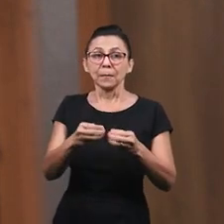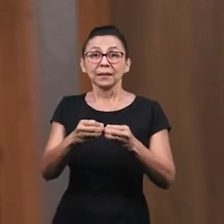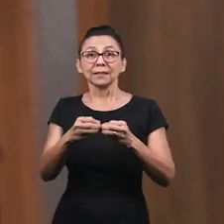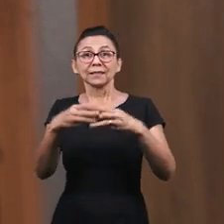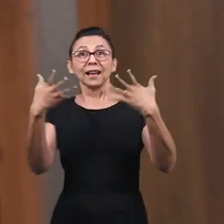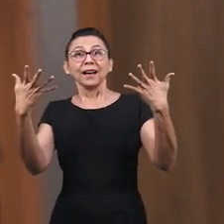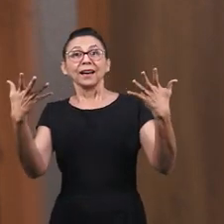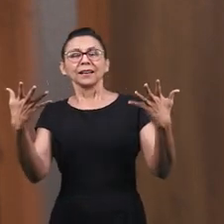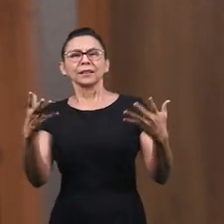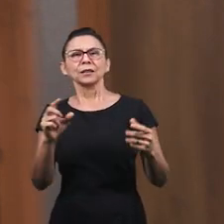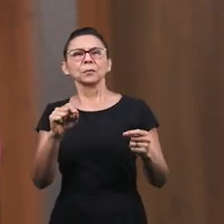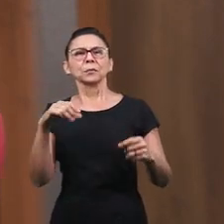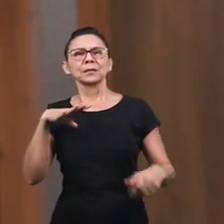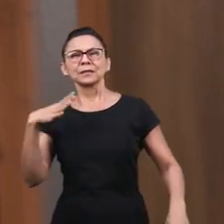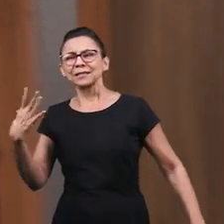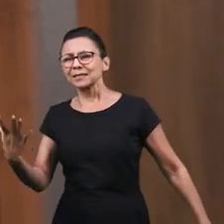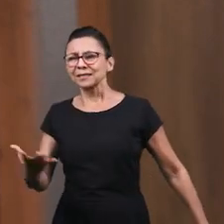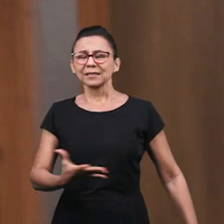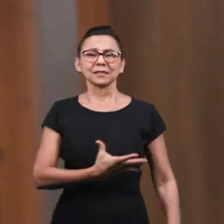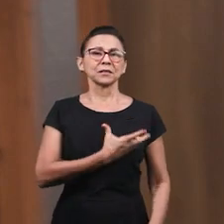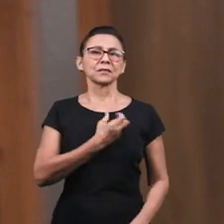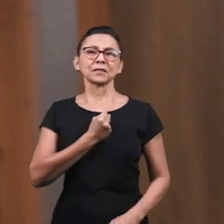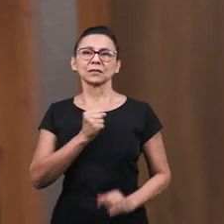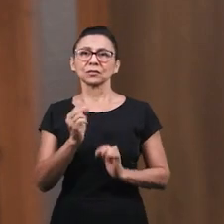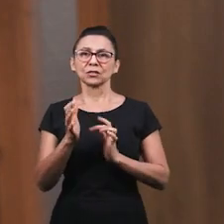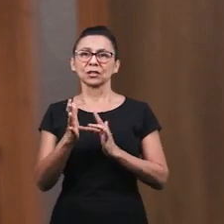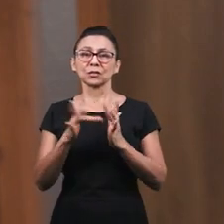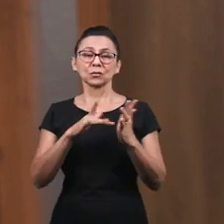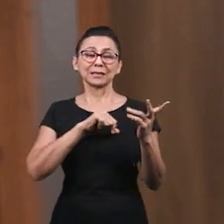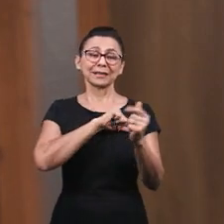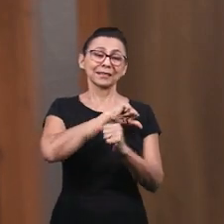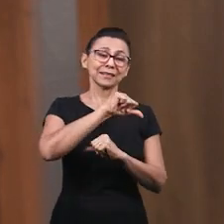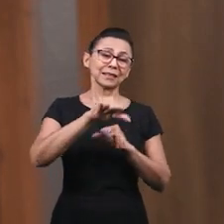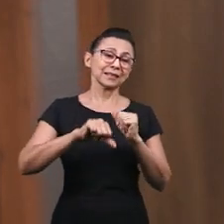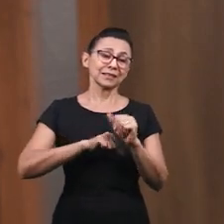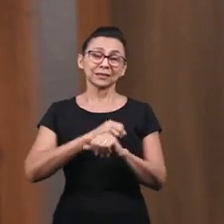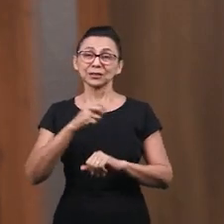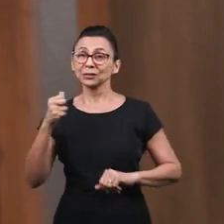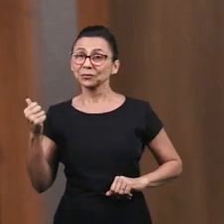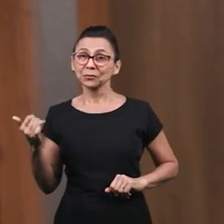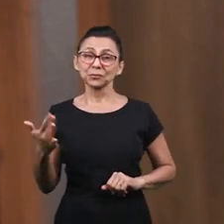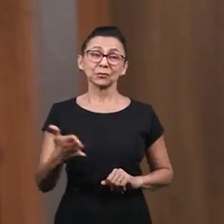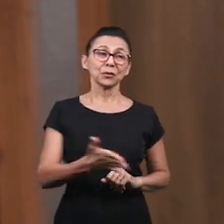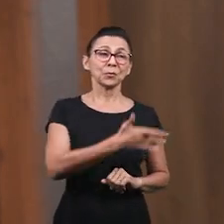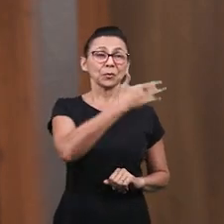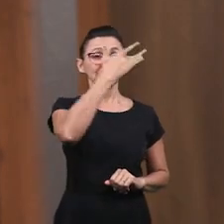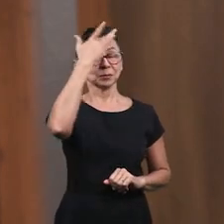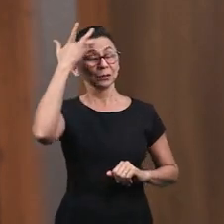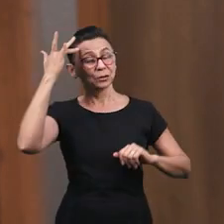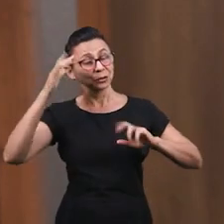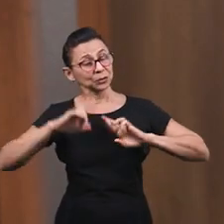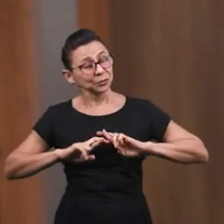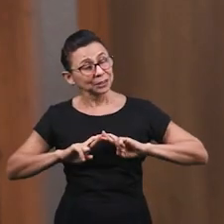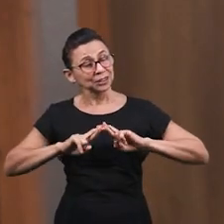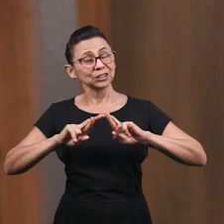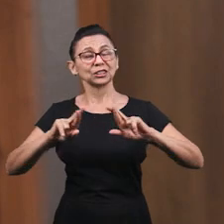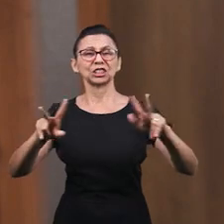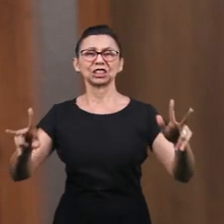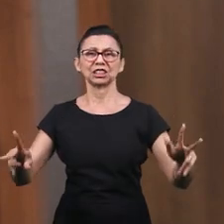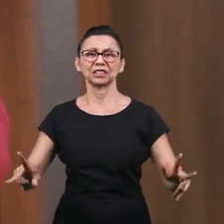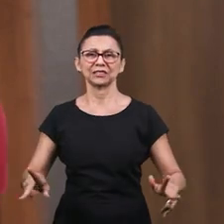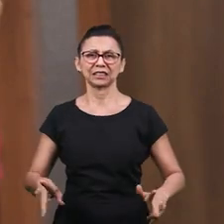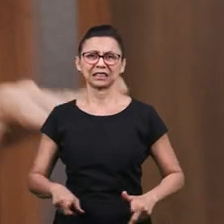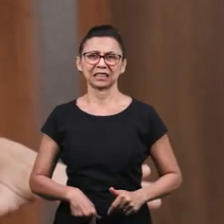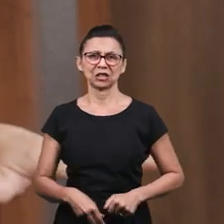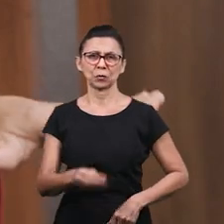fue la salvación. Jesús transformó el corazón de Zaqueo e hizo de él una nueva criatura, un nuevo hombre. Dejó